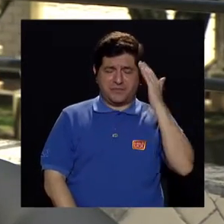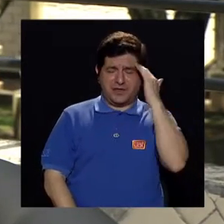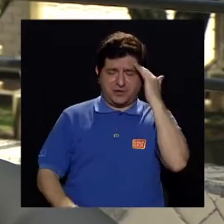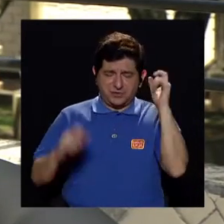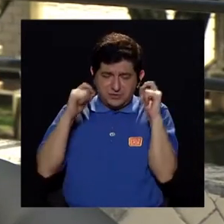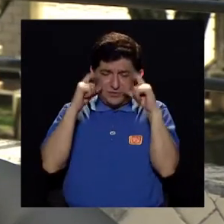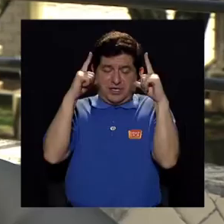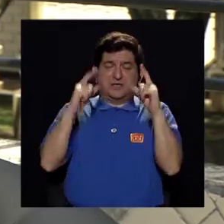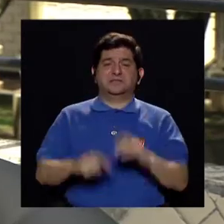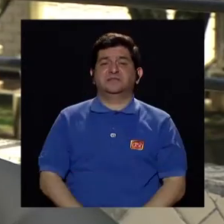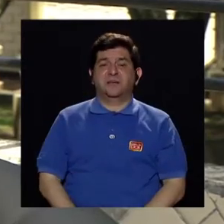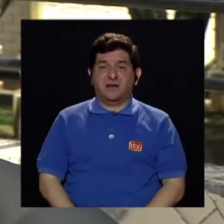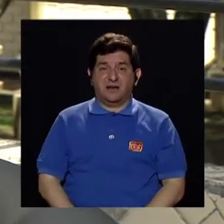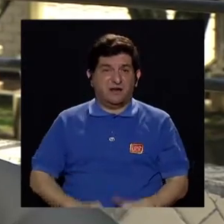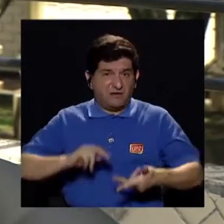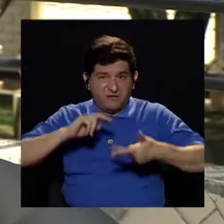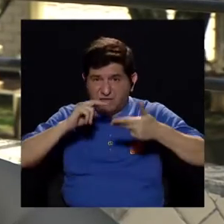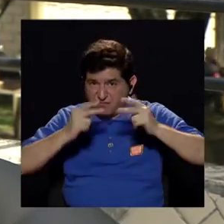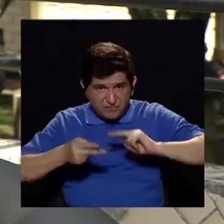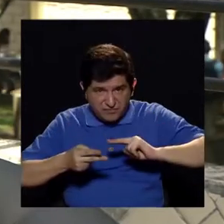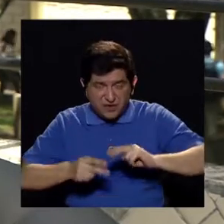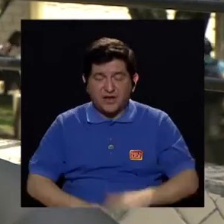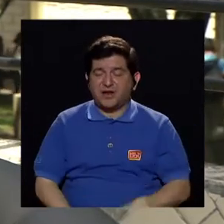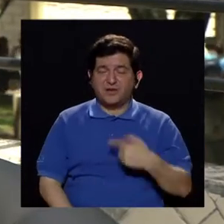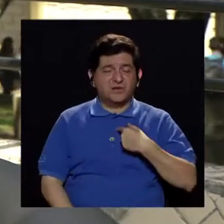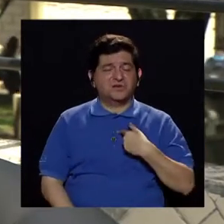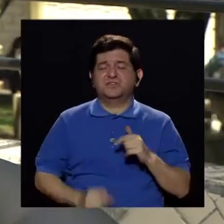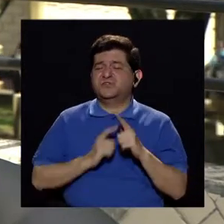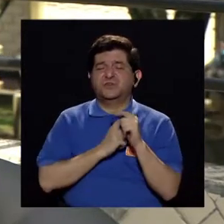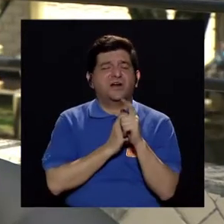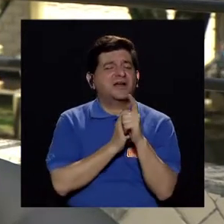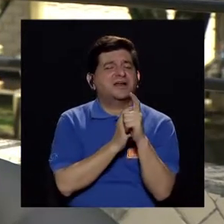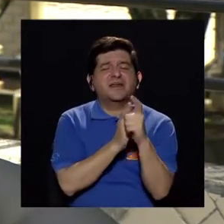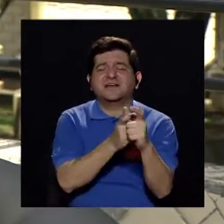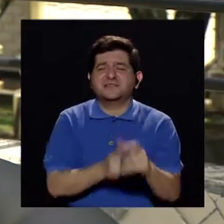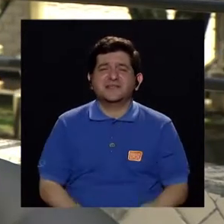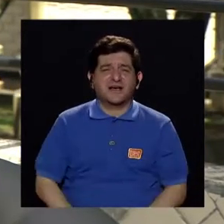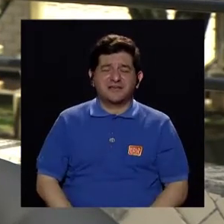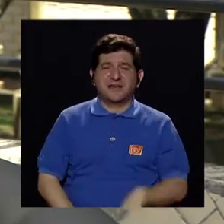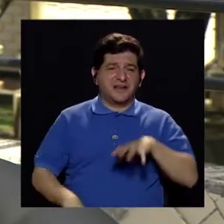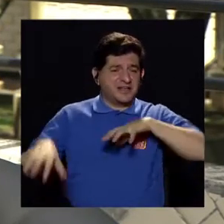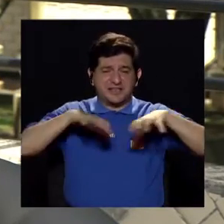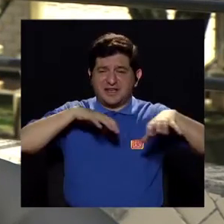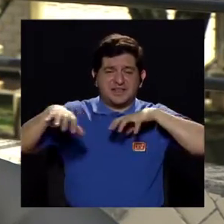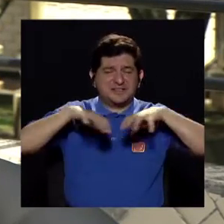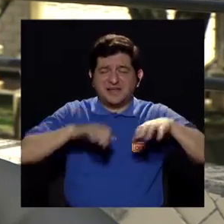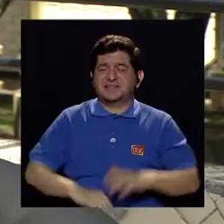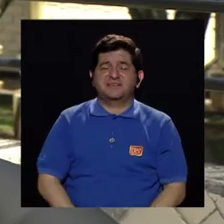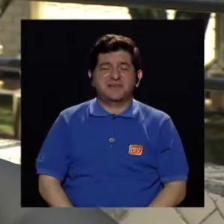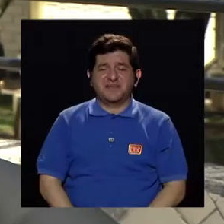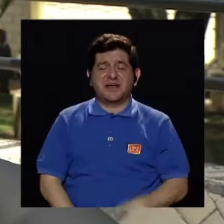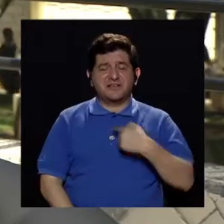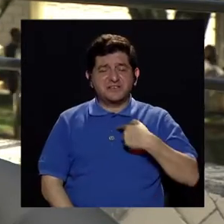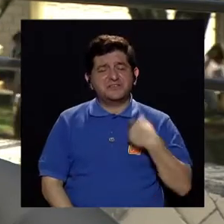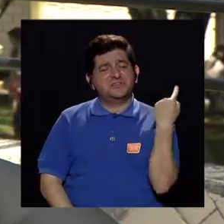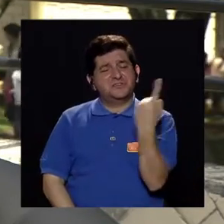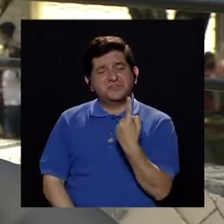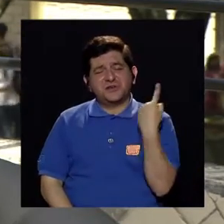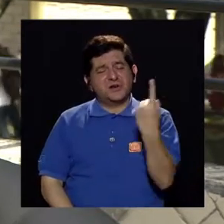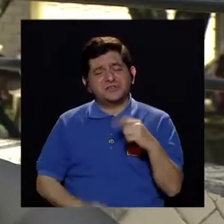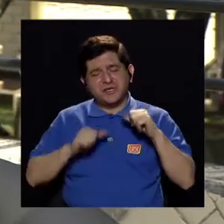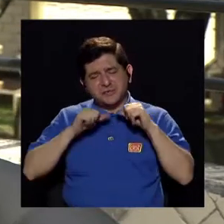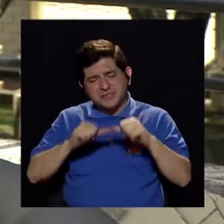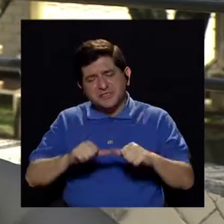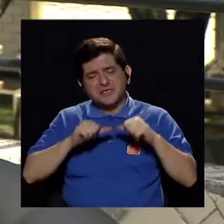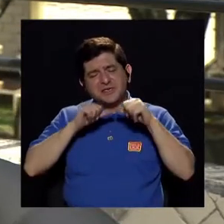es fácil consumirse en lo que llamo ese corre-corre, en esa carrerita del hámster que voy y voy todos los días dándole la